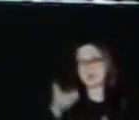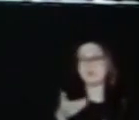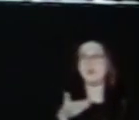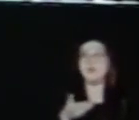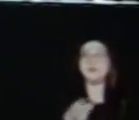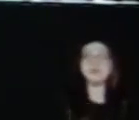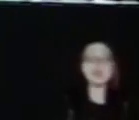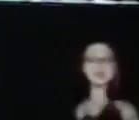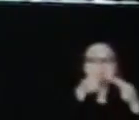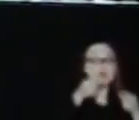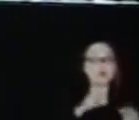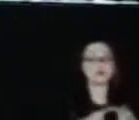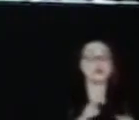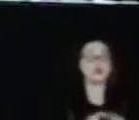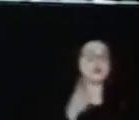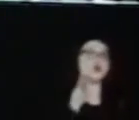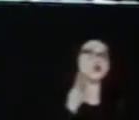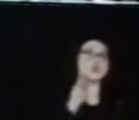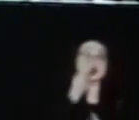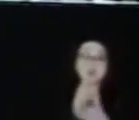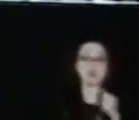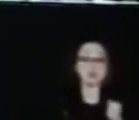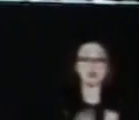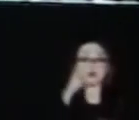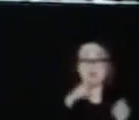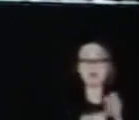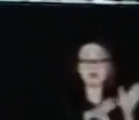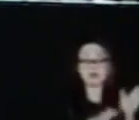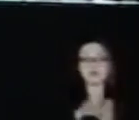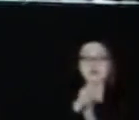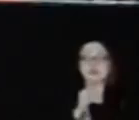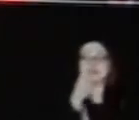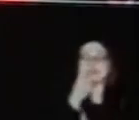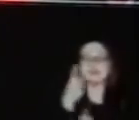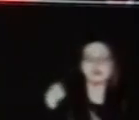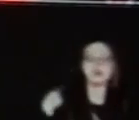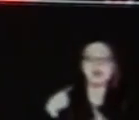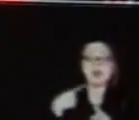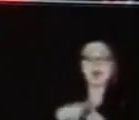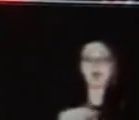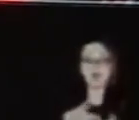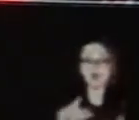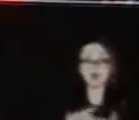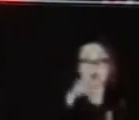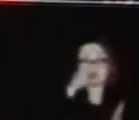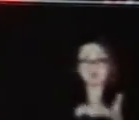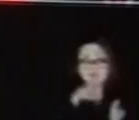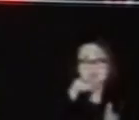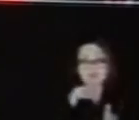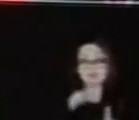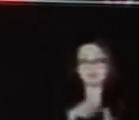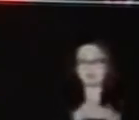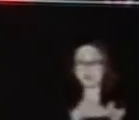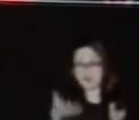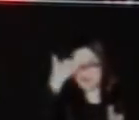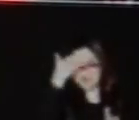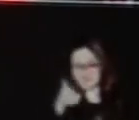de 1983 a la fecha, ha sido la